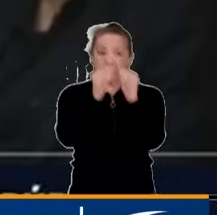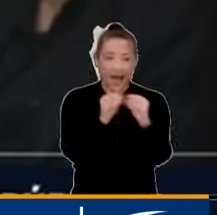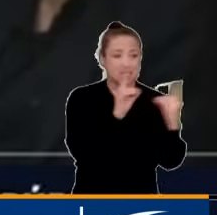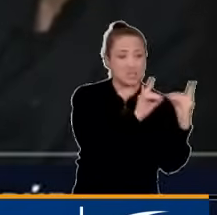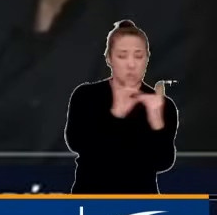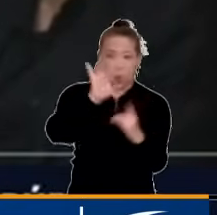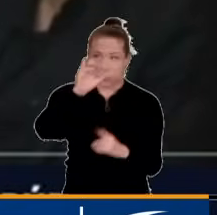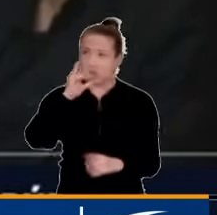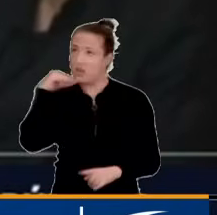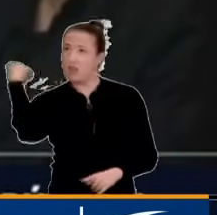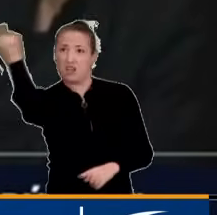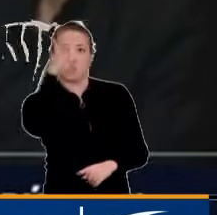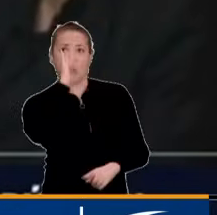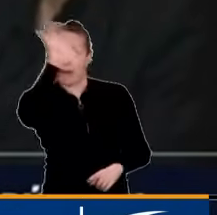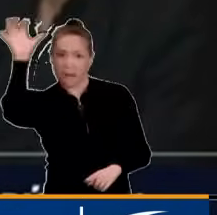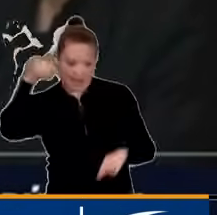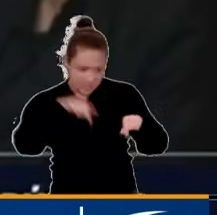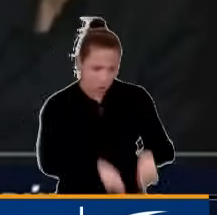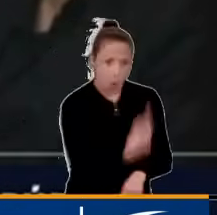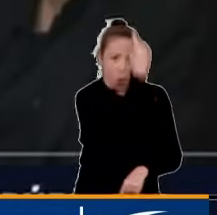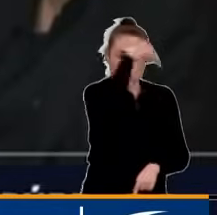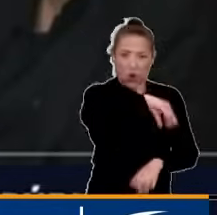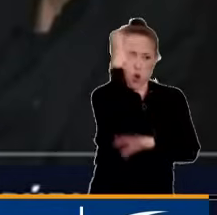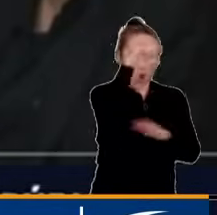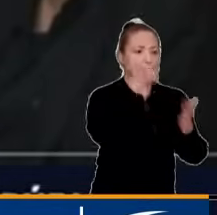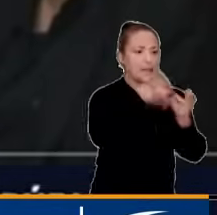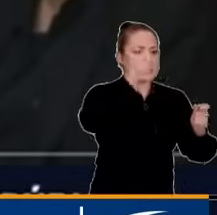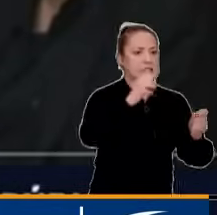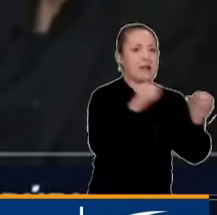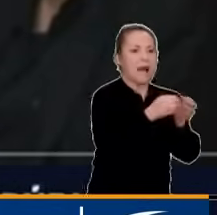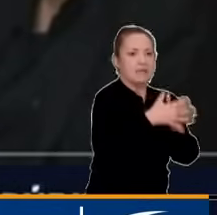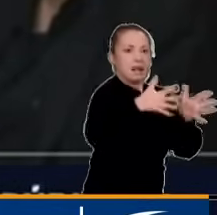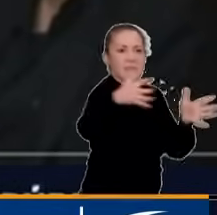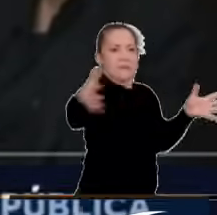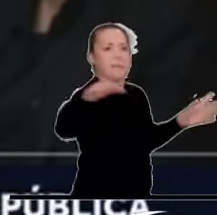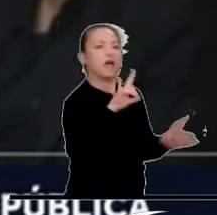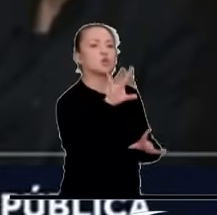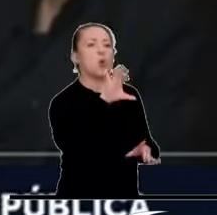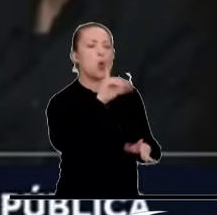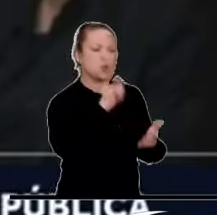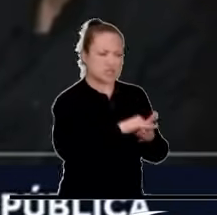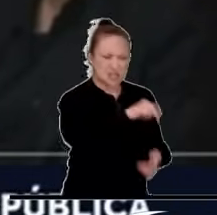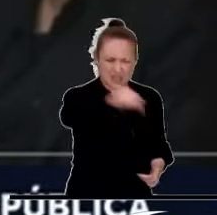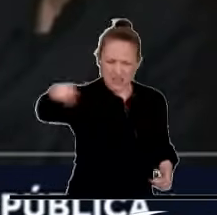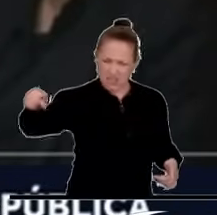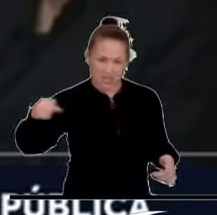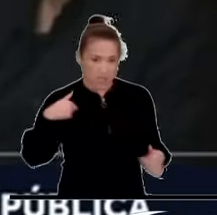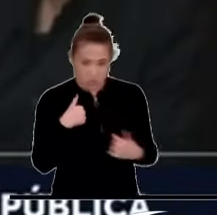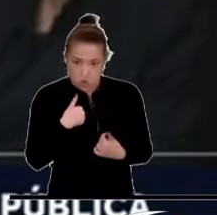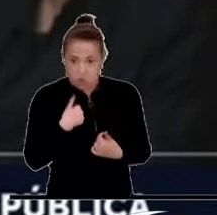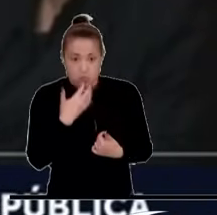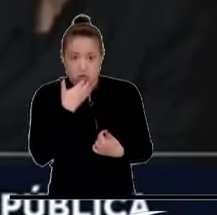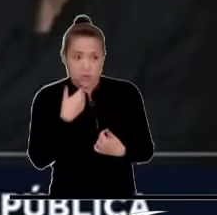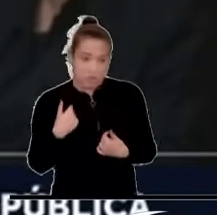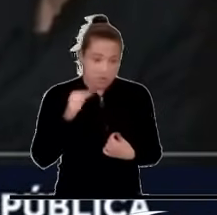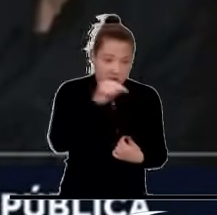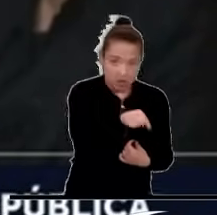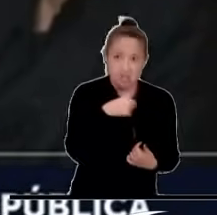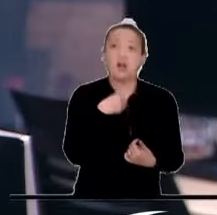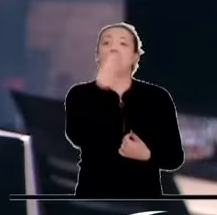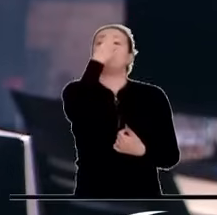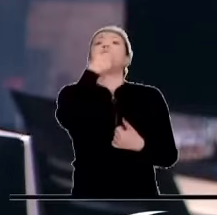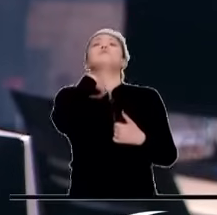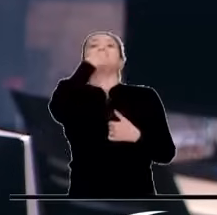ampliamos aquí. Ninguno. Pusimos unidades de cuidado intensivo en sitios en donde yo nunca me hubiera dejado